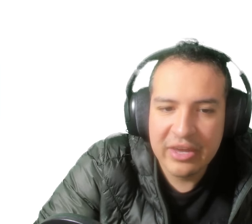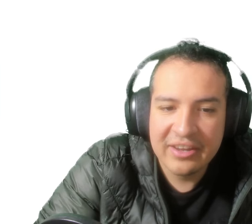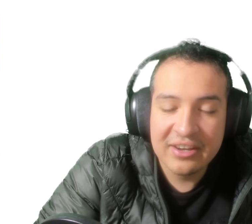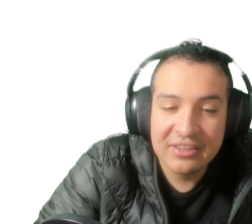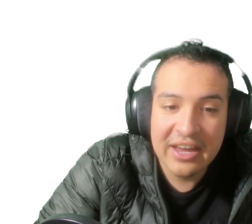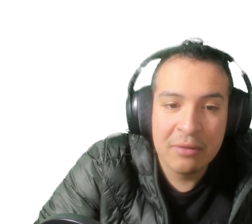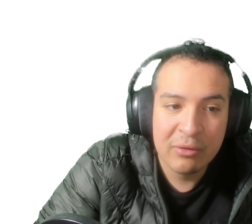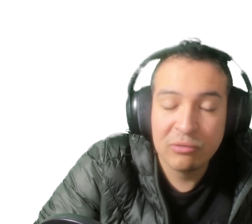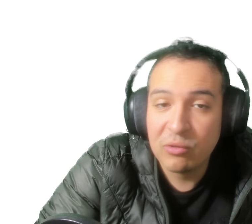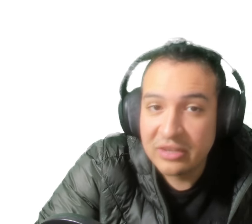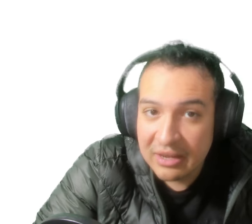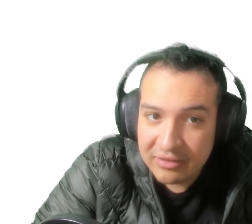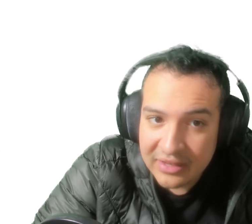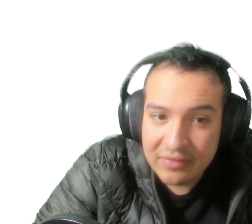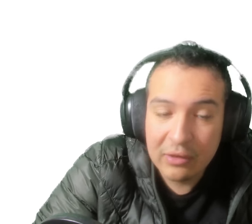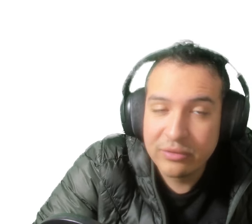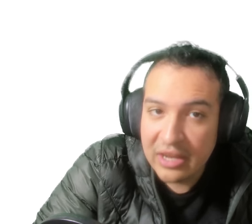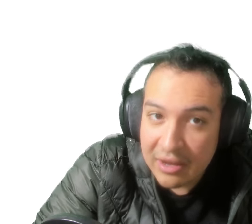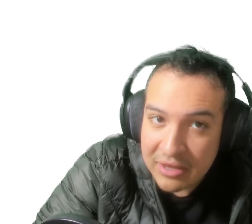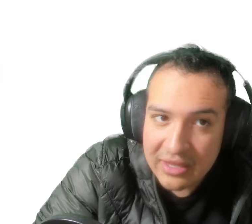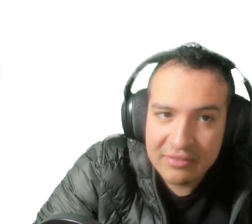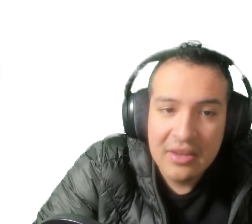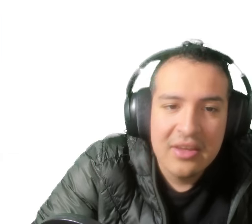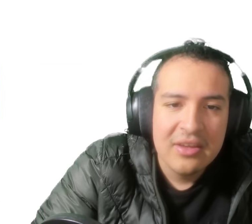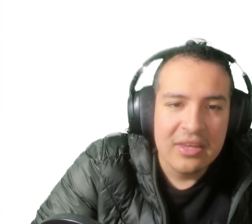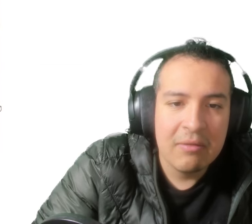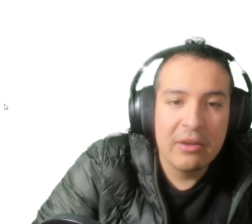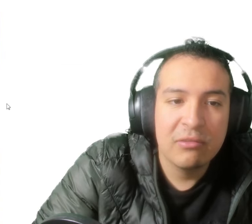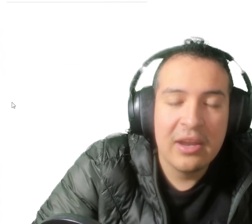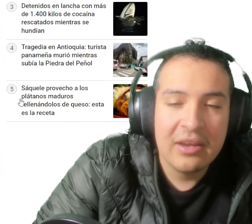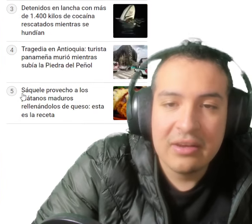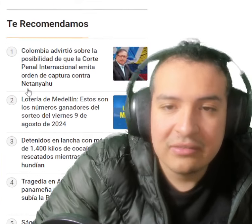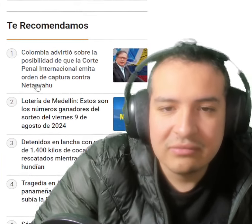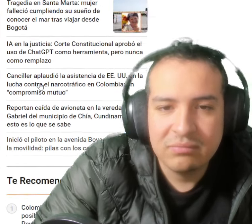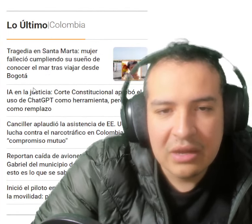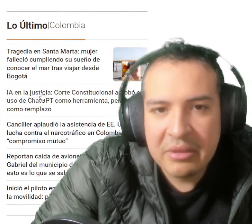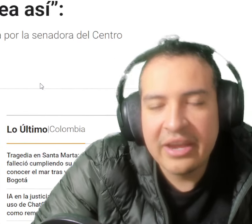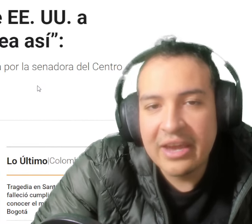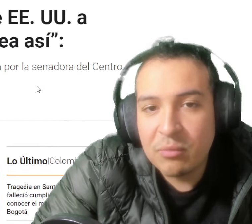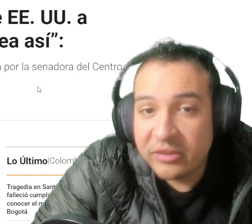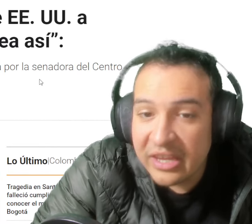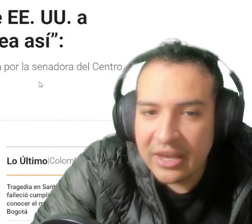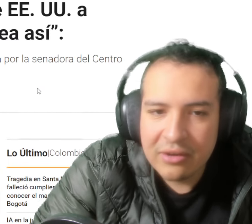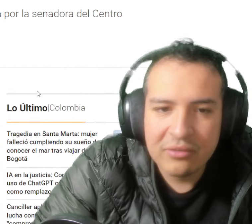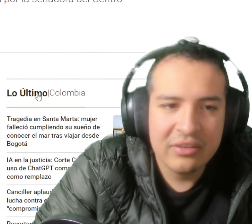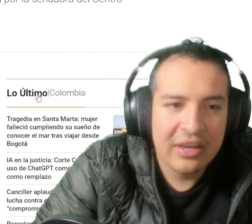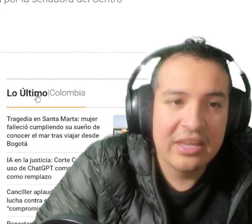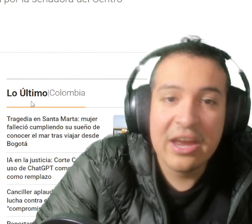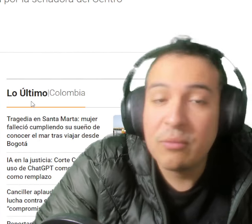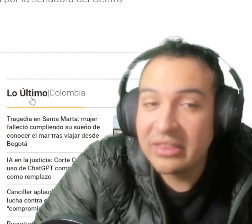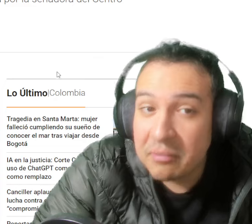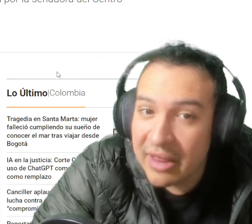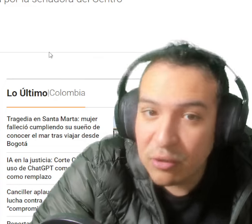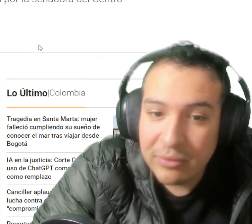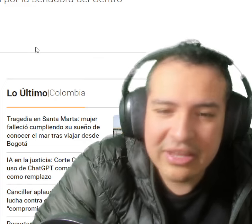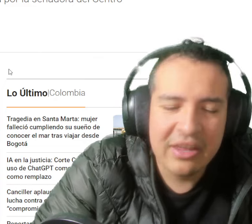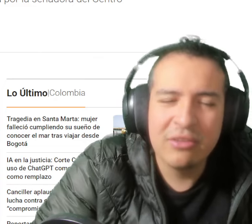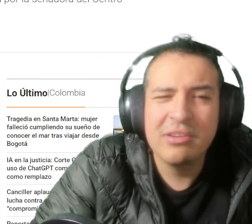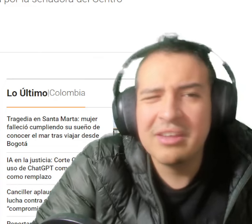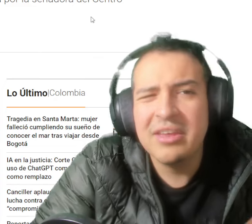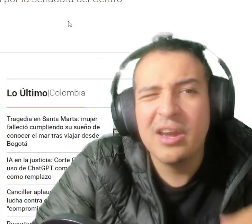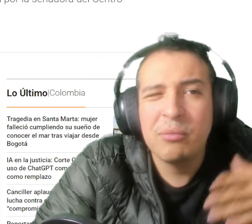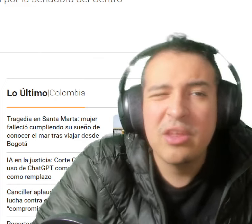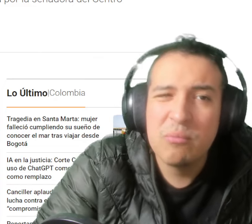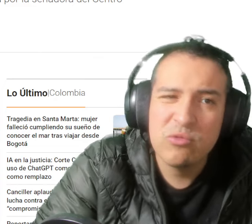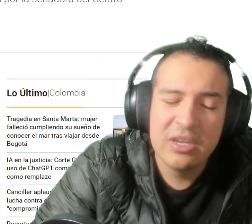lo llegarían a sacar Pero eso costaría bastante costaría vidas y Venezuela terminaría como Siria no si es que ya no va a terminar como Siria